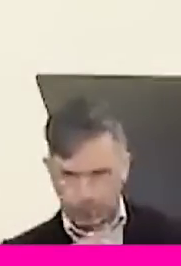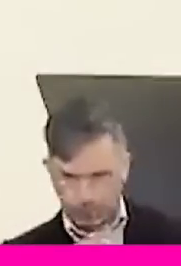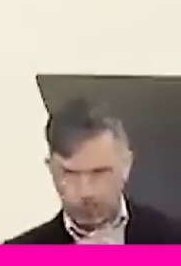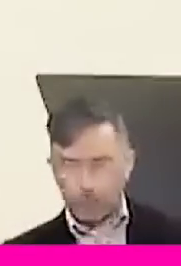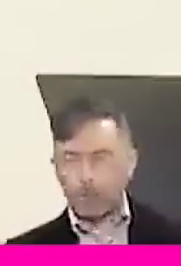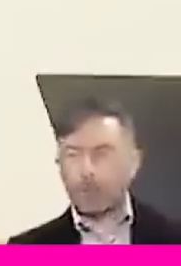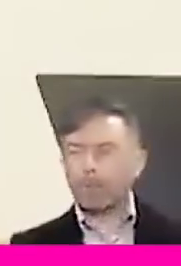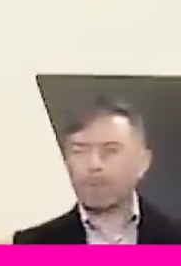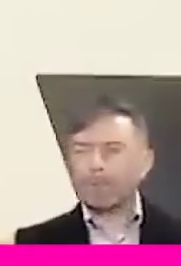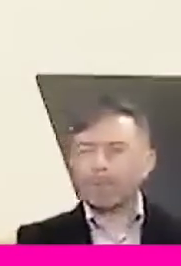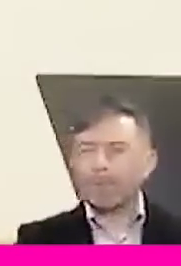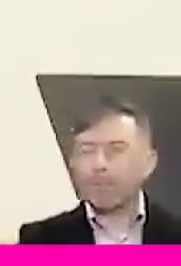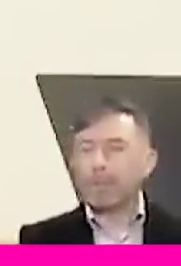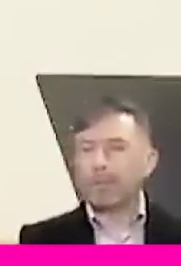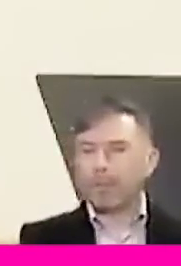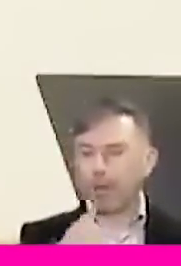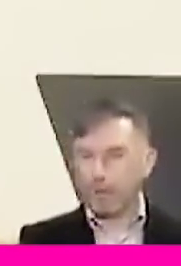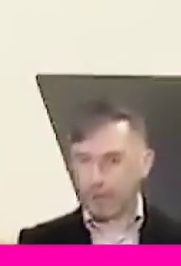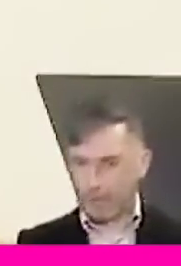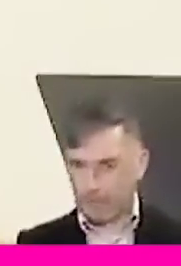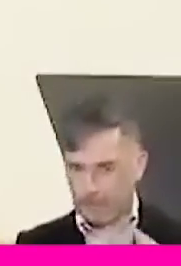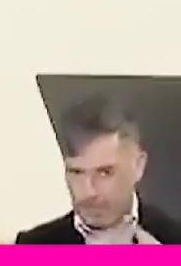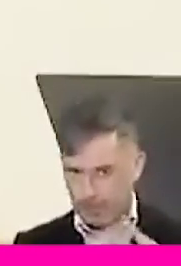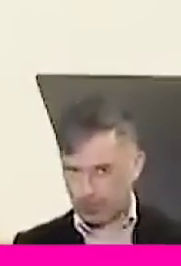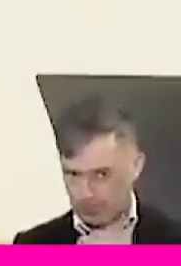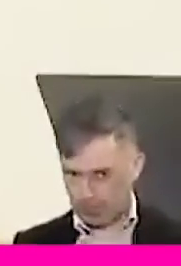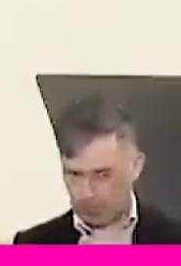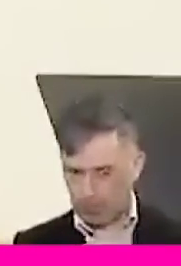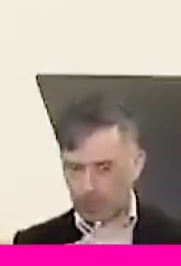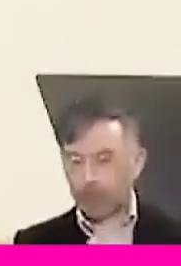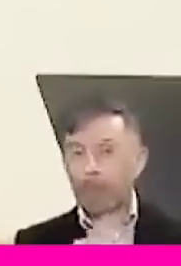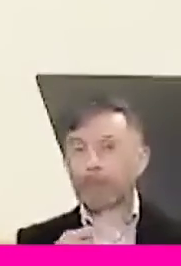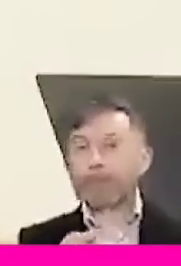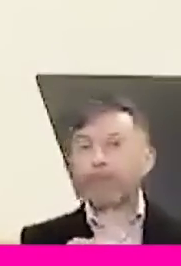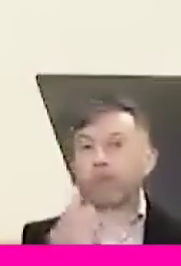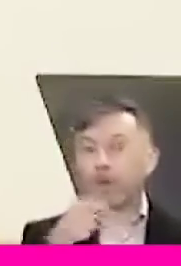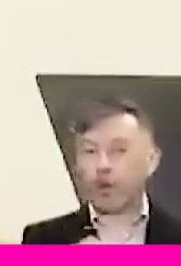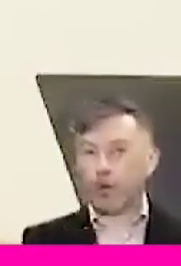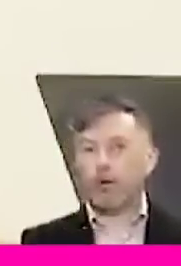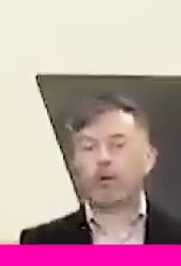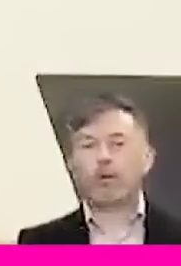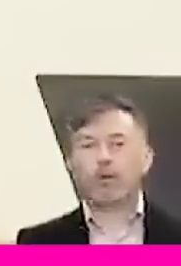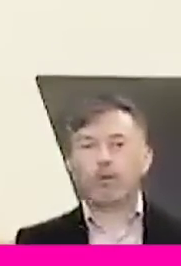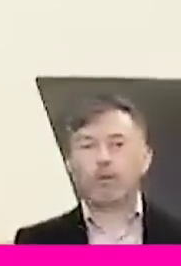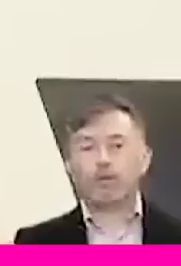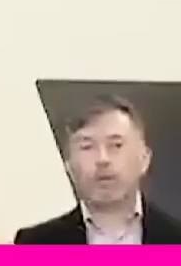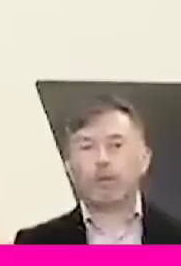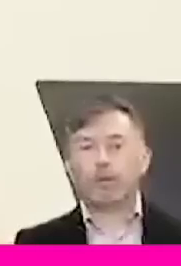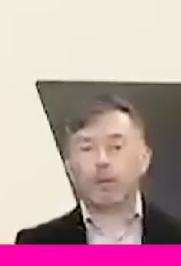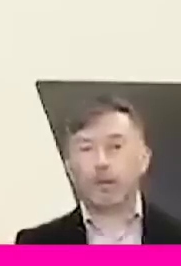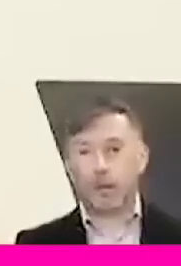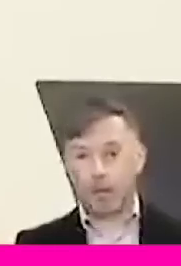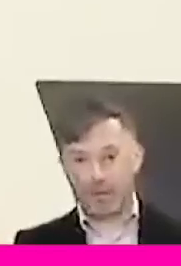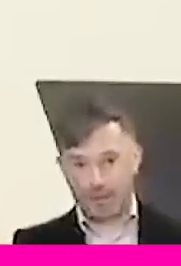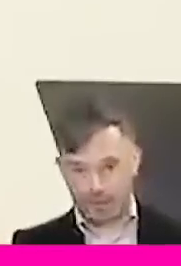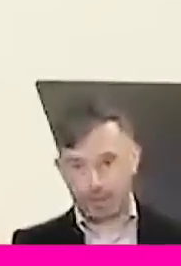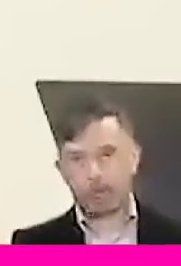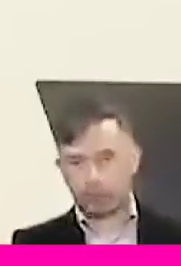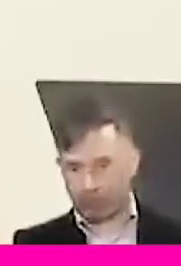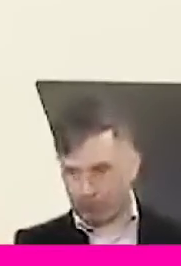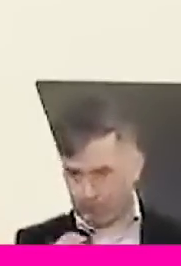no podemos permitir los ciudadanos los mexicanos el pueblo de México que esto suceda por eso